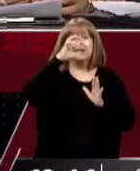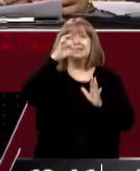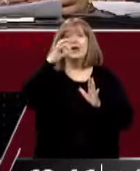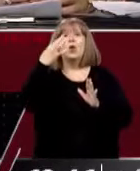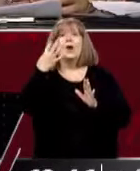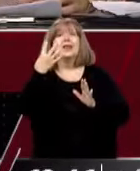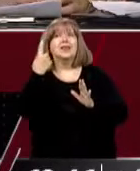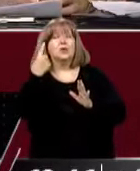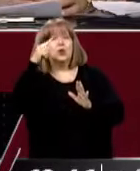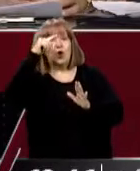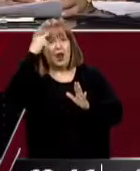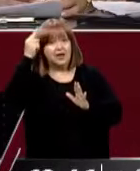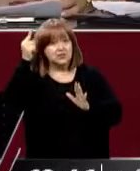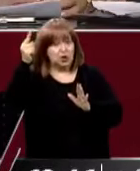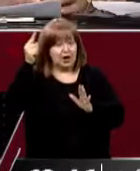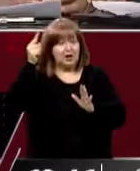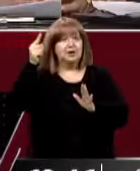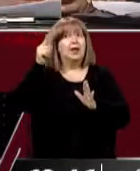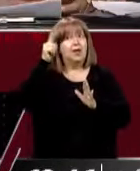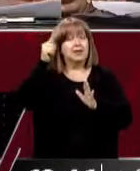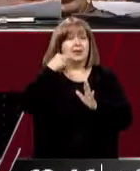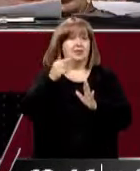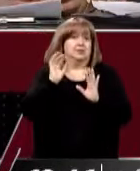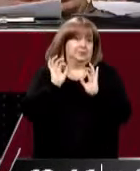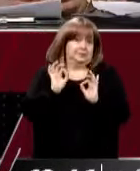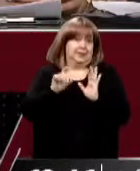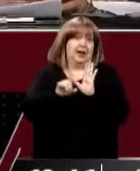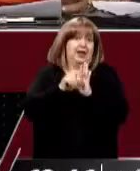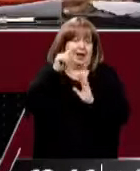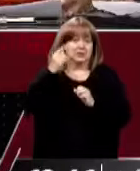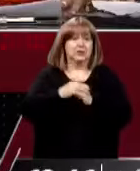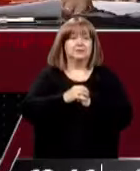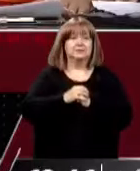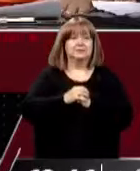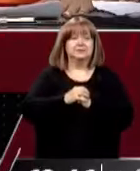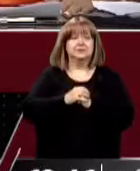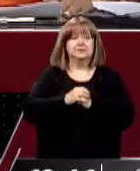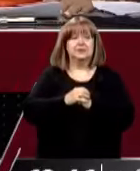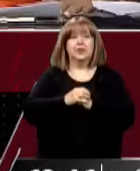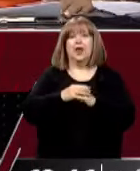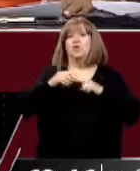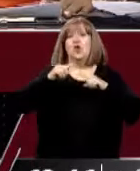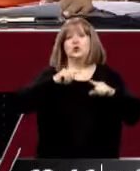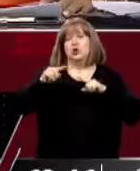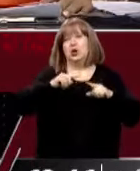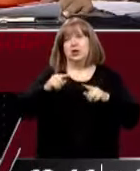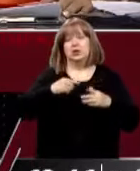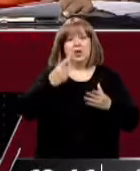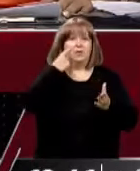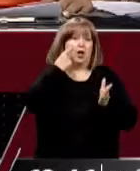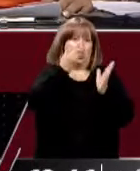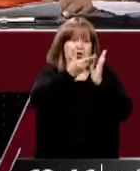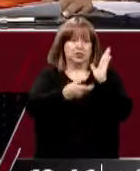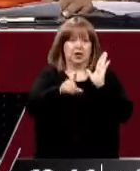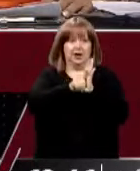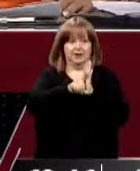ley nacional. Bien. Y tiene rigor y debe ser aplicada de esa manera. Gabriel, o sea, todo aquel que es funcionario debe conocer esto porque si no estaría incumpliendo